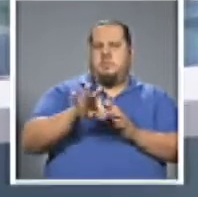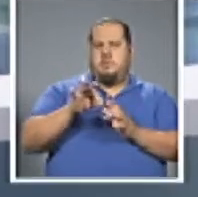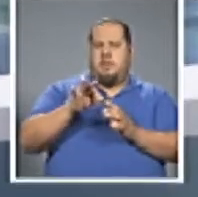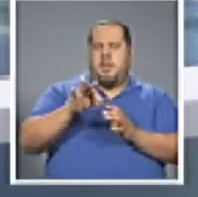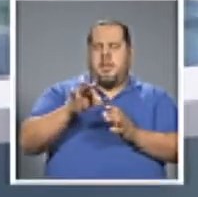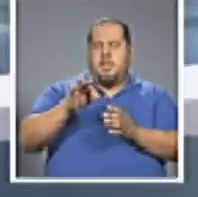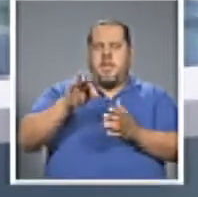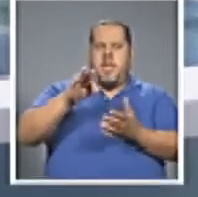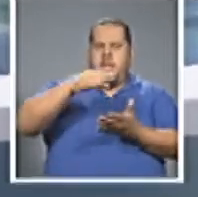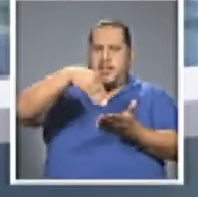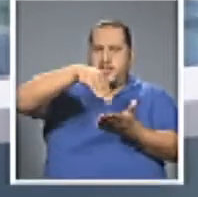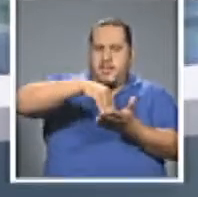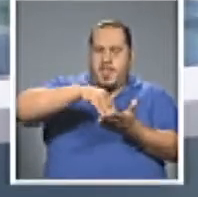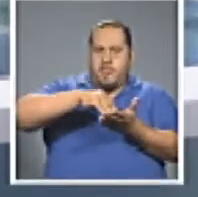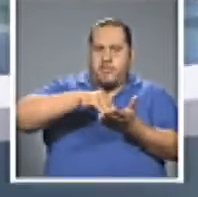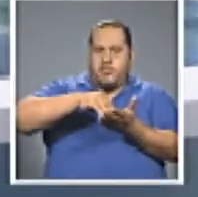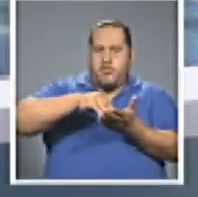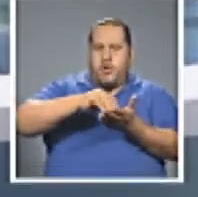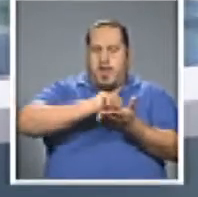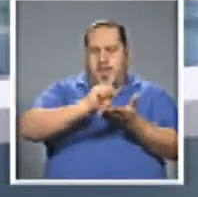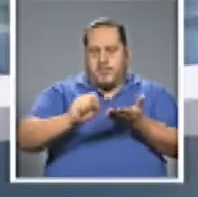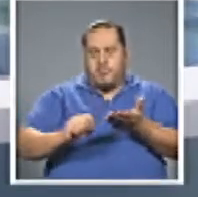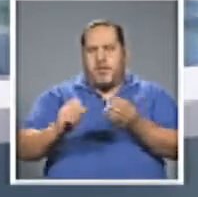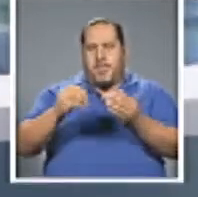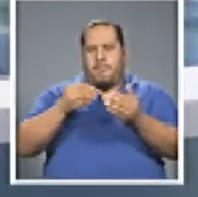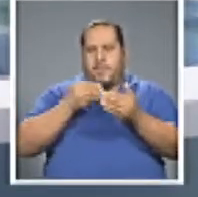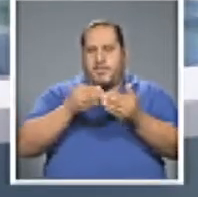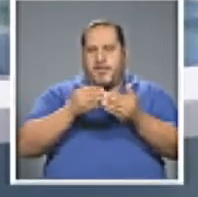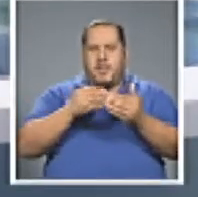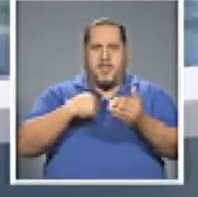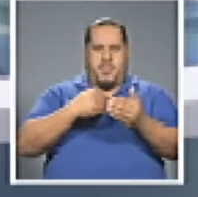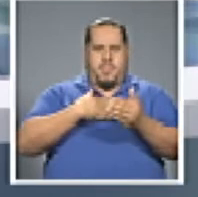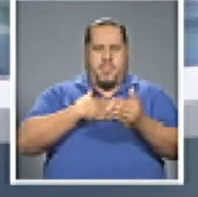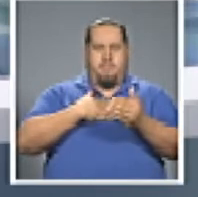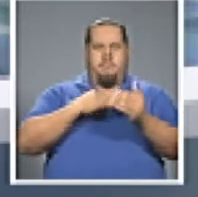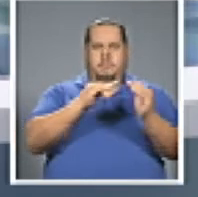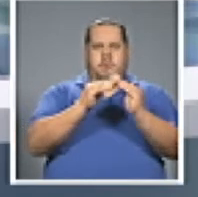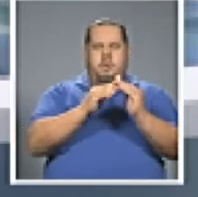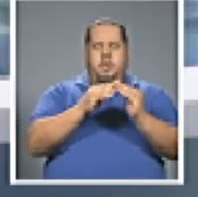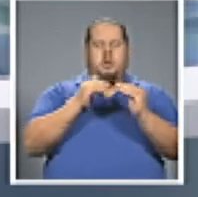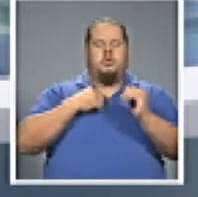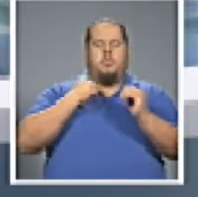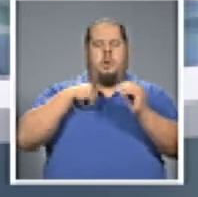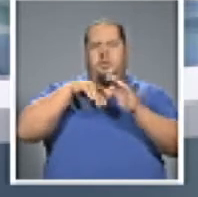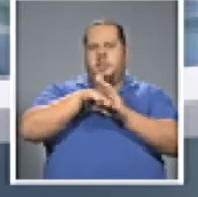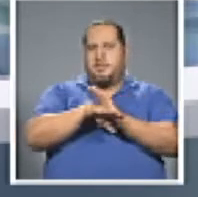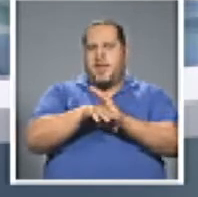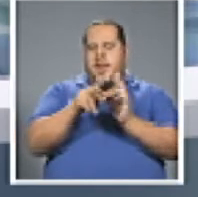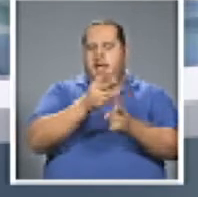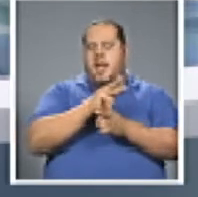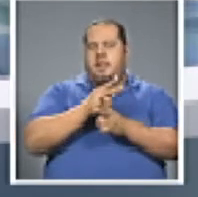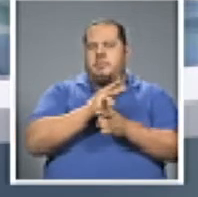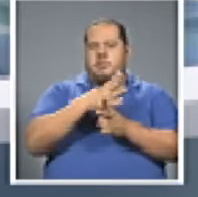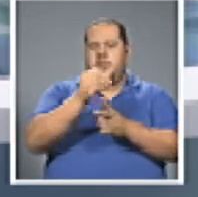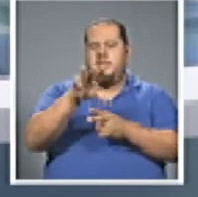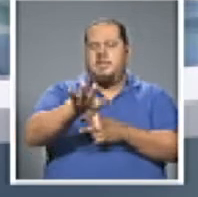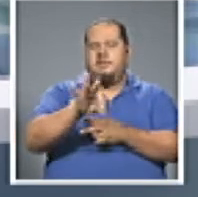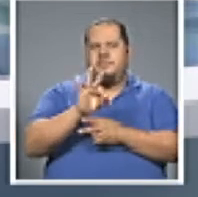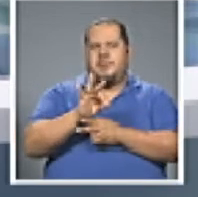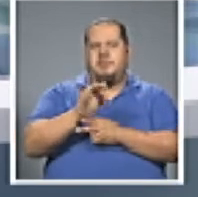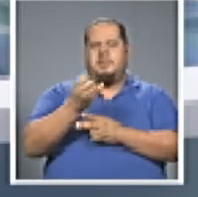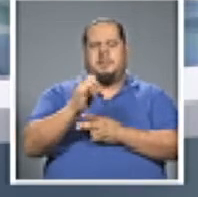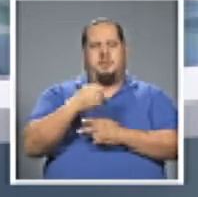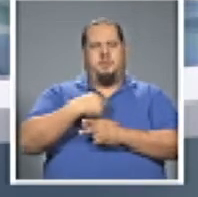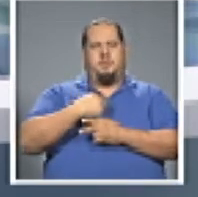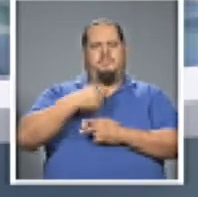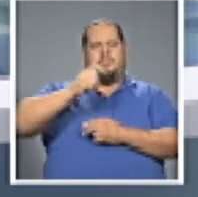centro educativo más cercano de mi localidad, yo puedo entrar al visor social y lo puedo encontrar. Si necesito